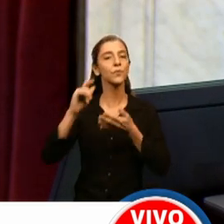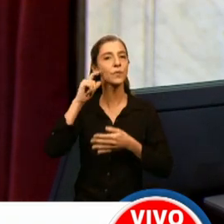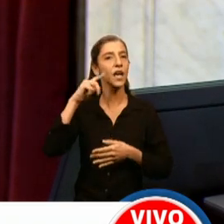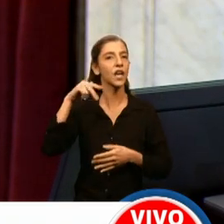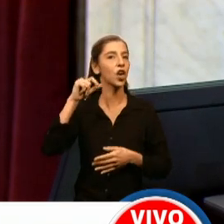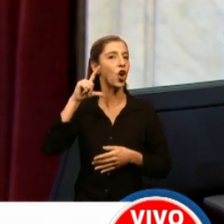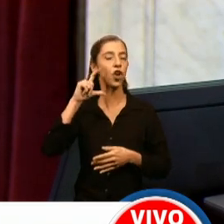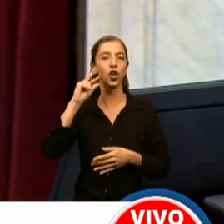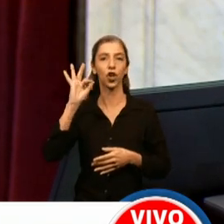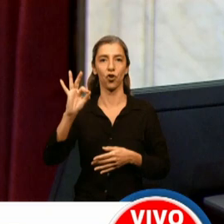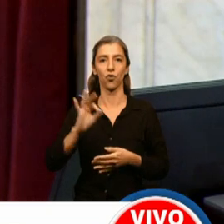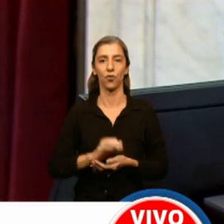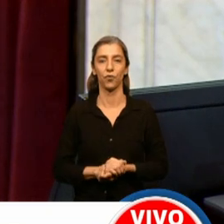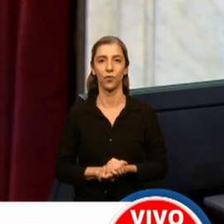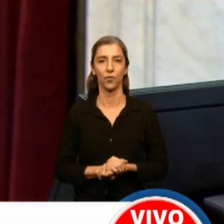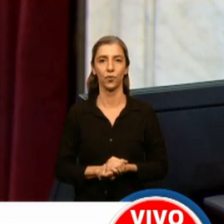yo